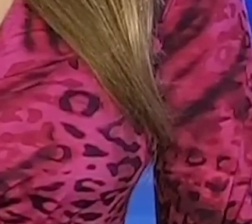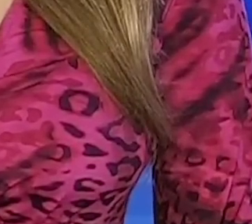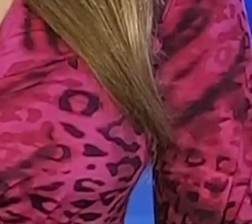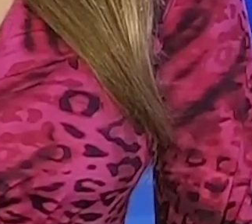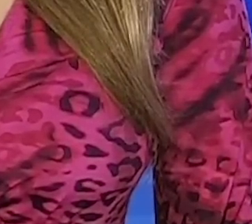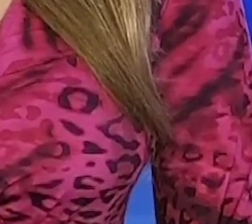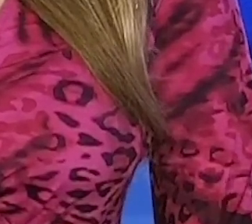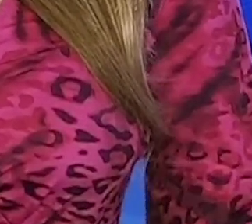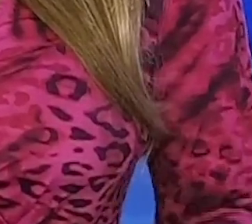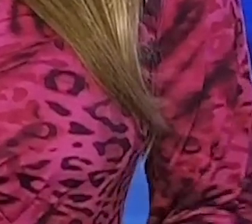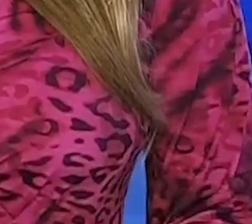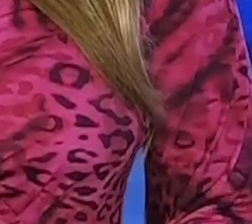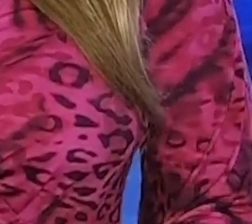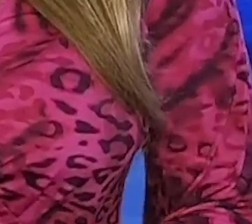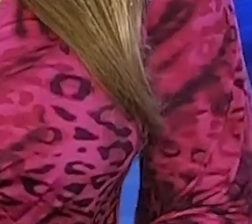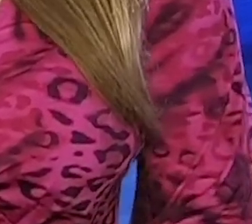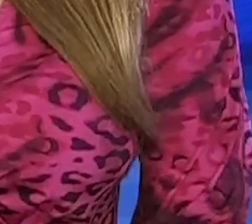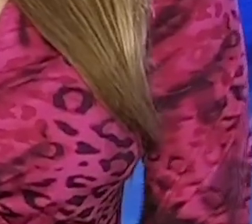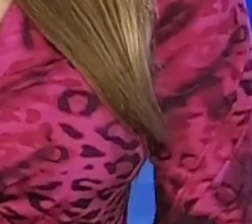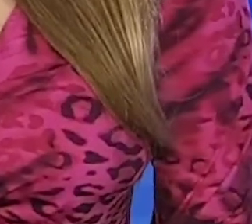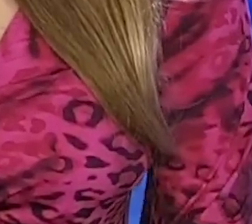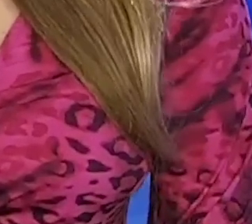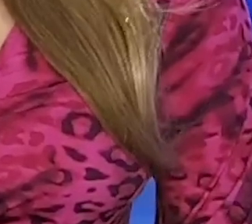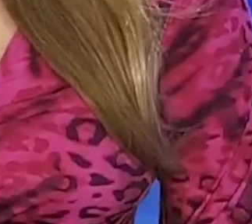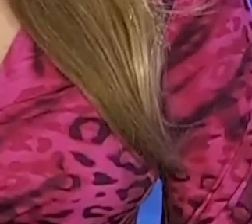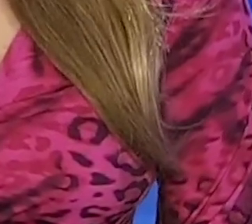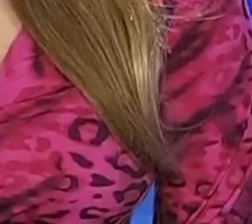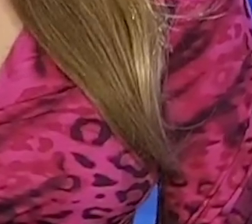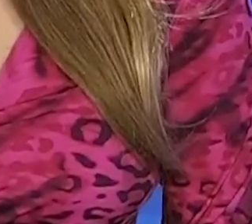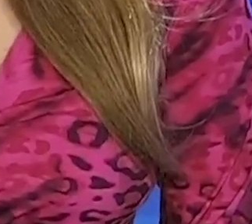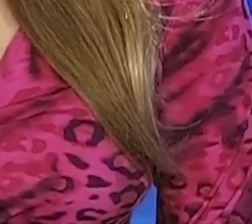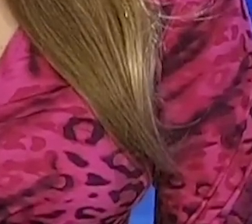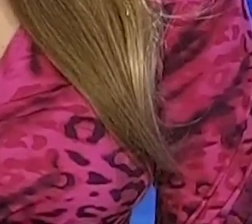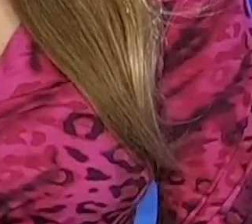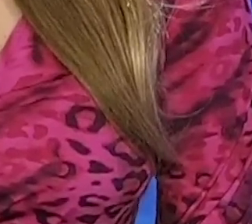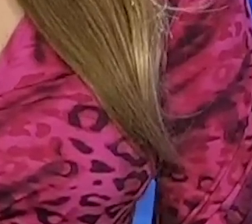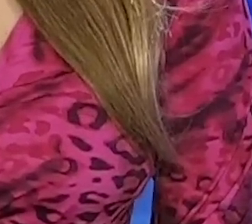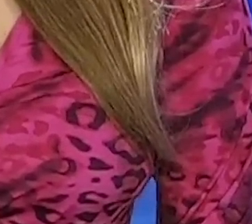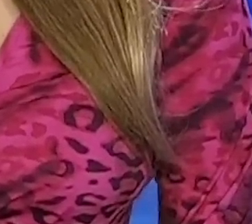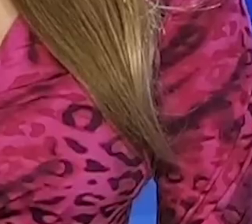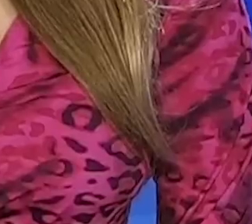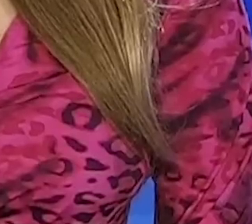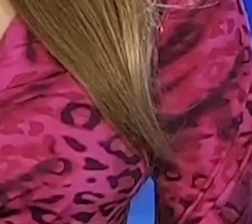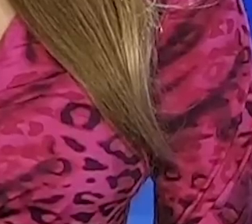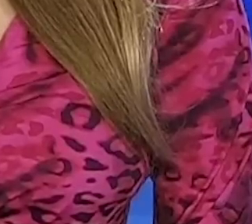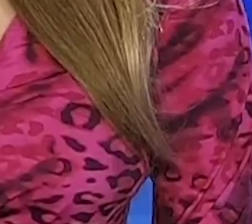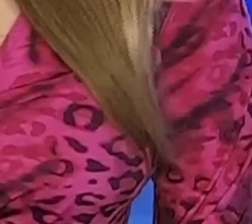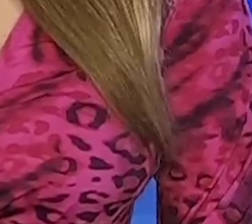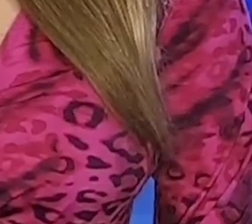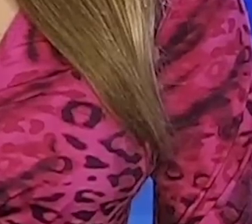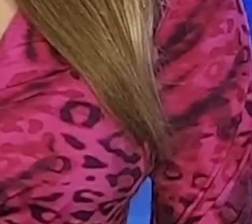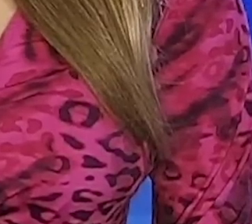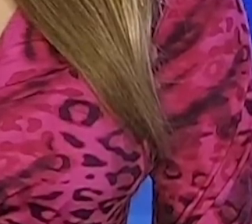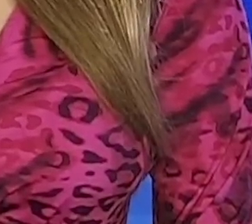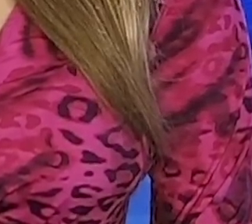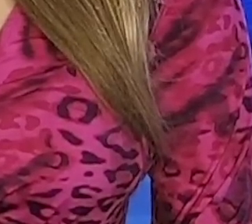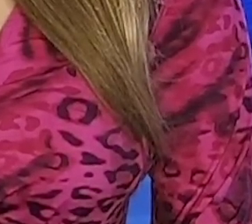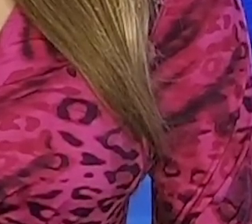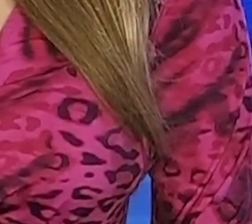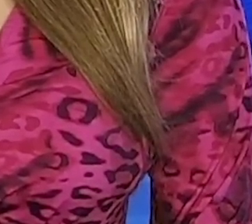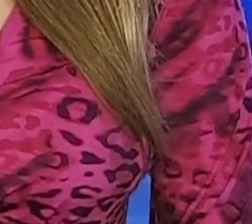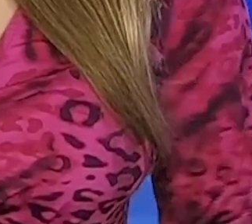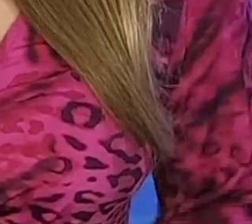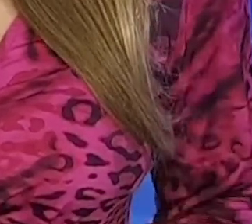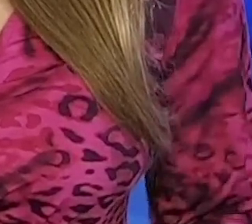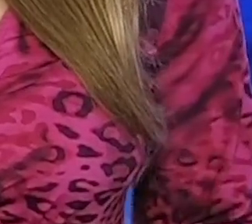¿Qué tal, Andrés? ¿Cómo estás? Muy buenos días para ti también. Amigos, como siempre, es un gusto poder acompañarlos. 7:01 a.m. aquí empezamos y les recordamos